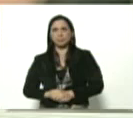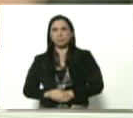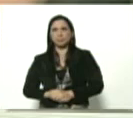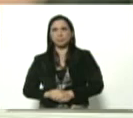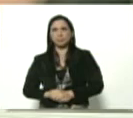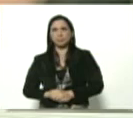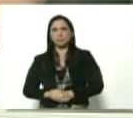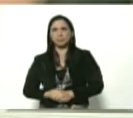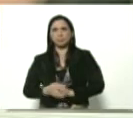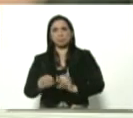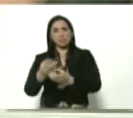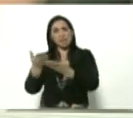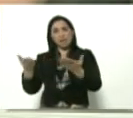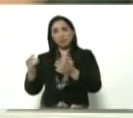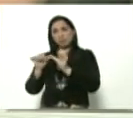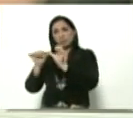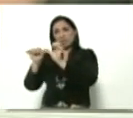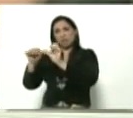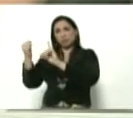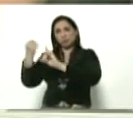Y que ellos sigan subestimándonos.